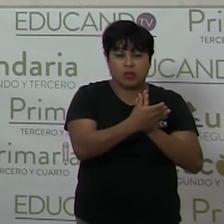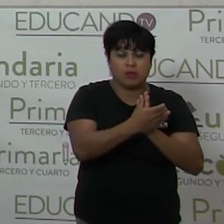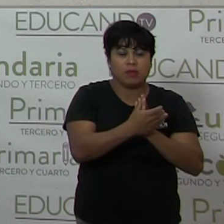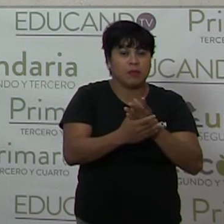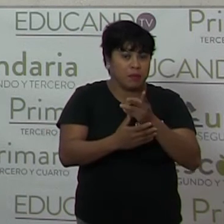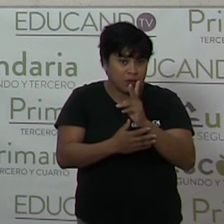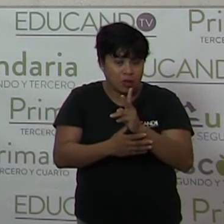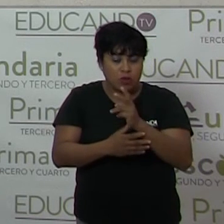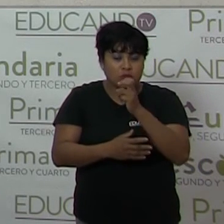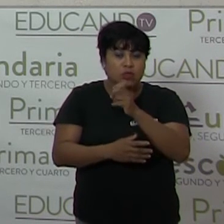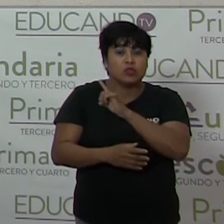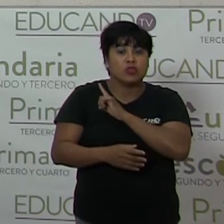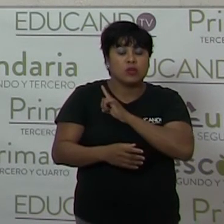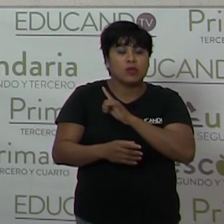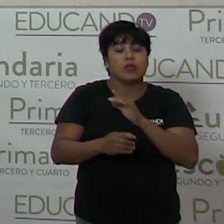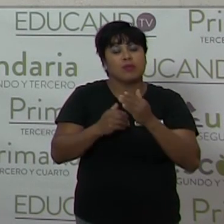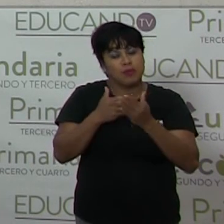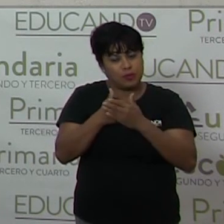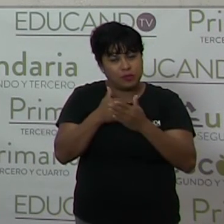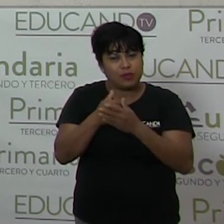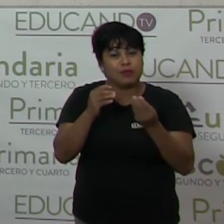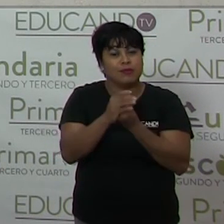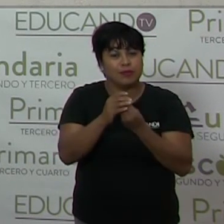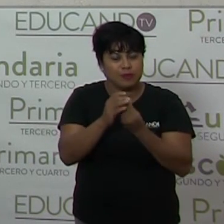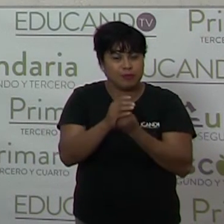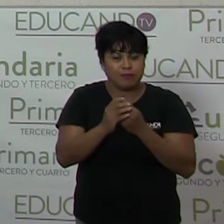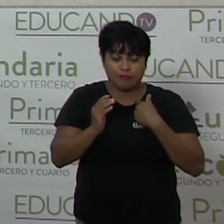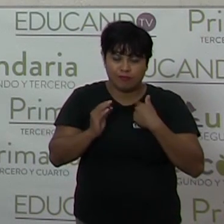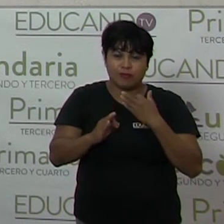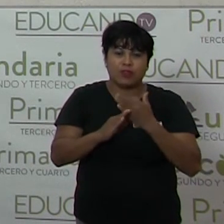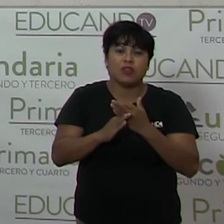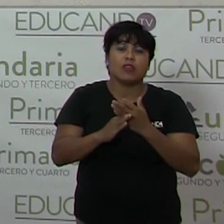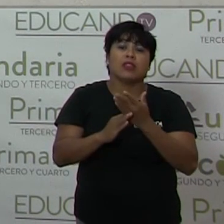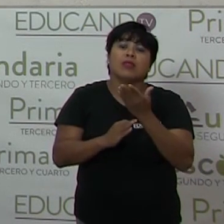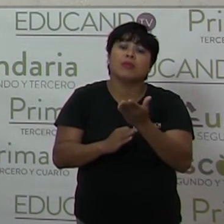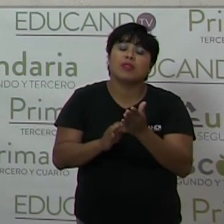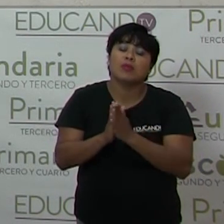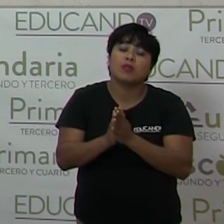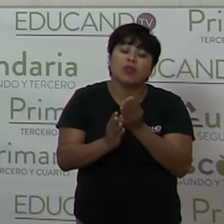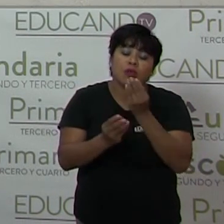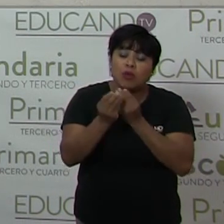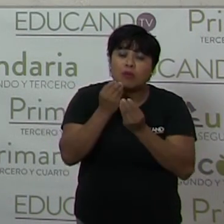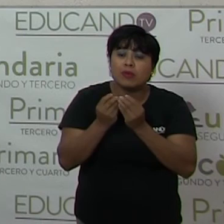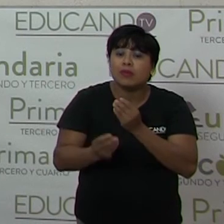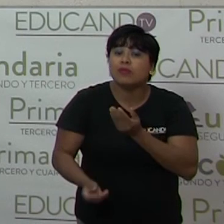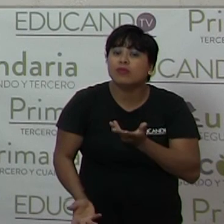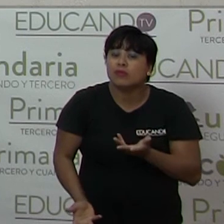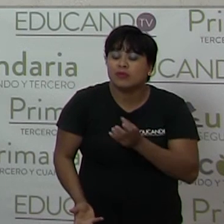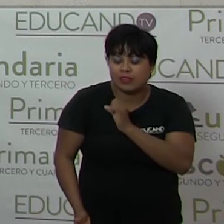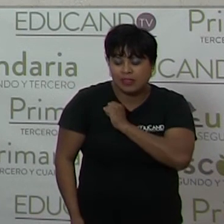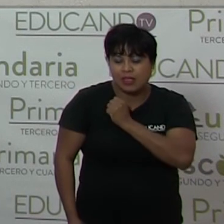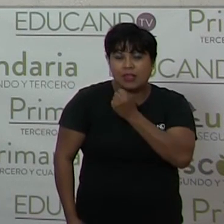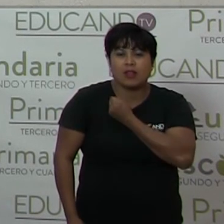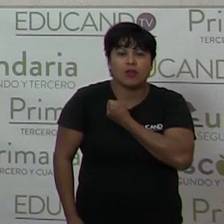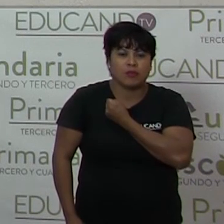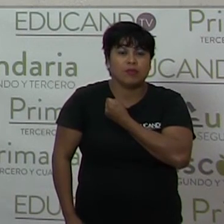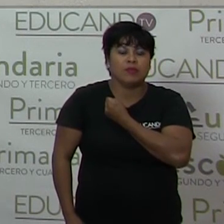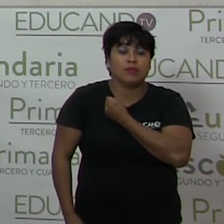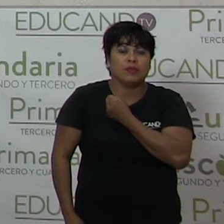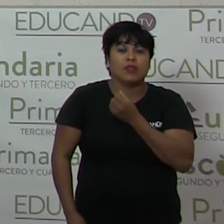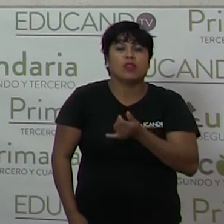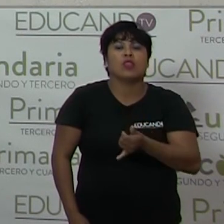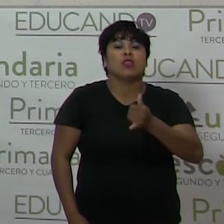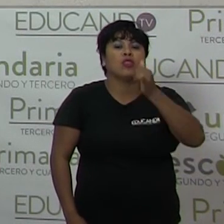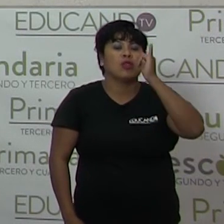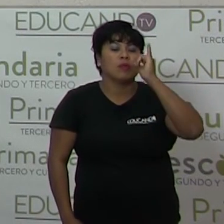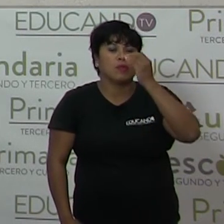sin embargo sólo haremos en otras sesiones por mi parte hoy te pido que comas muy sano que